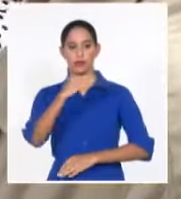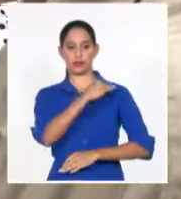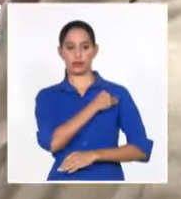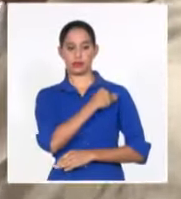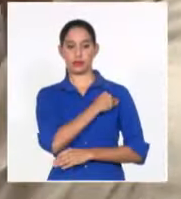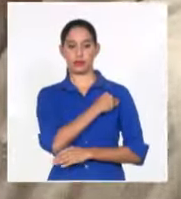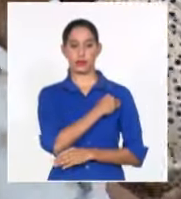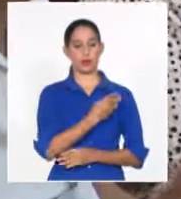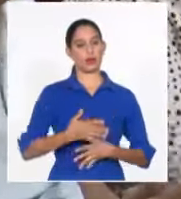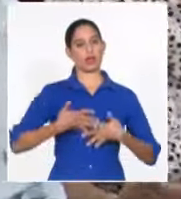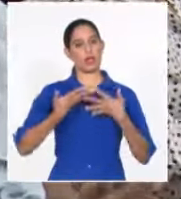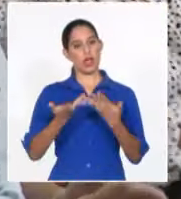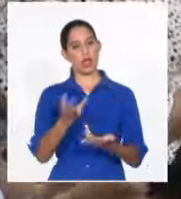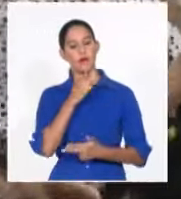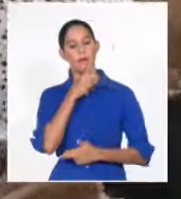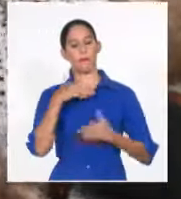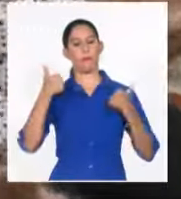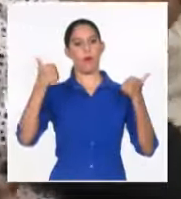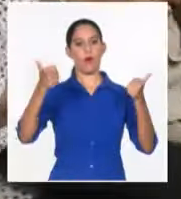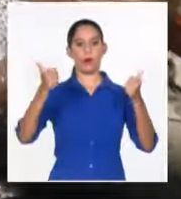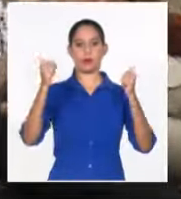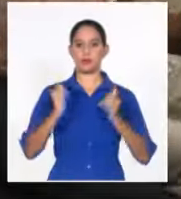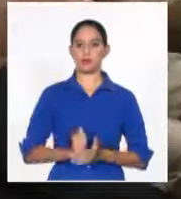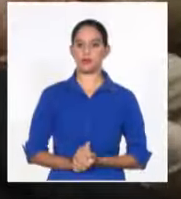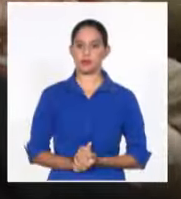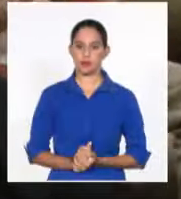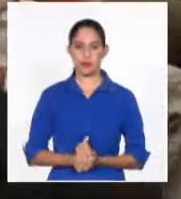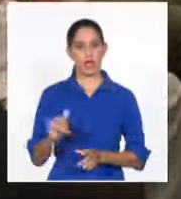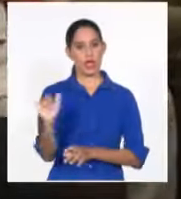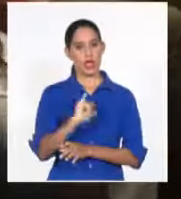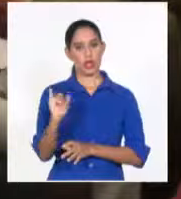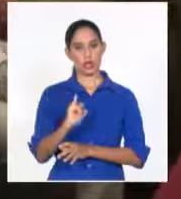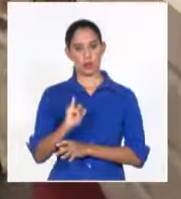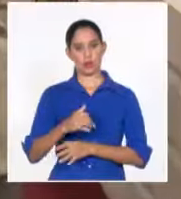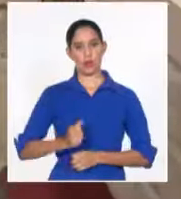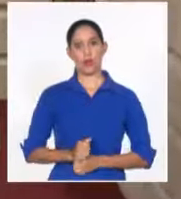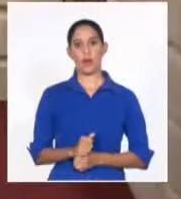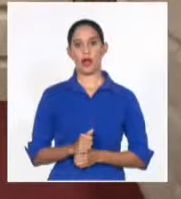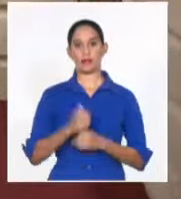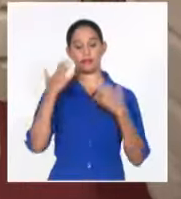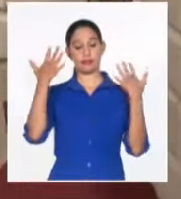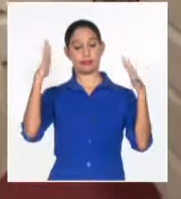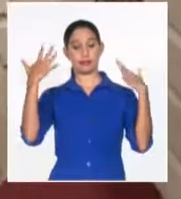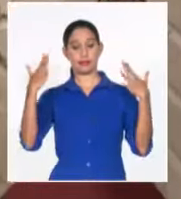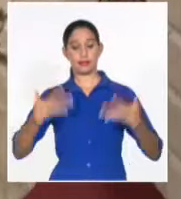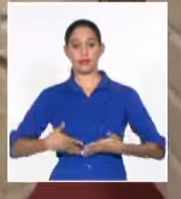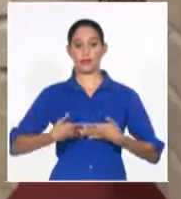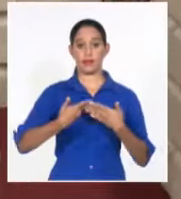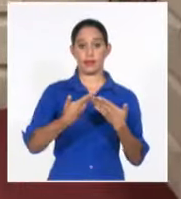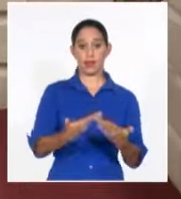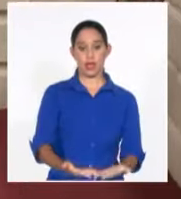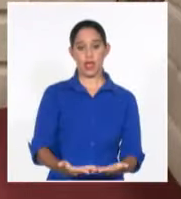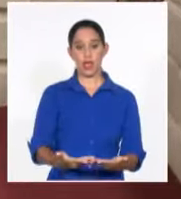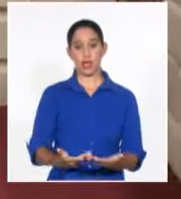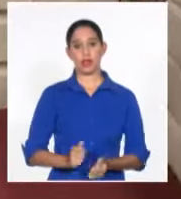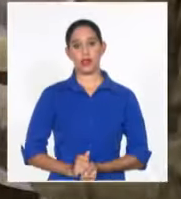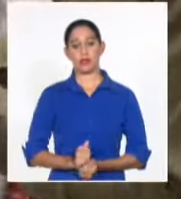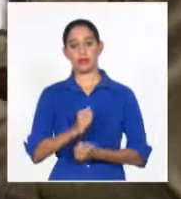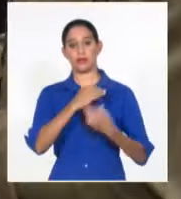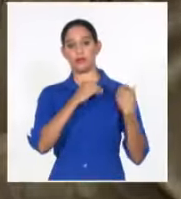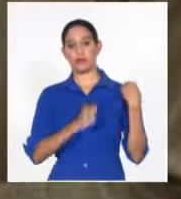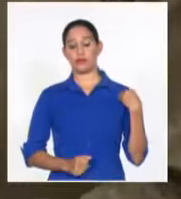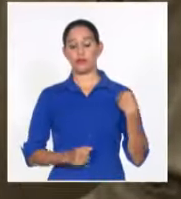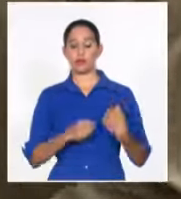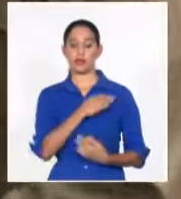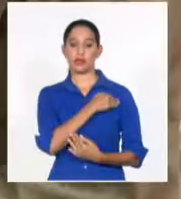de resultados. Al mismo tiempo, fueron acreedores del alto estímulo el Ministerio de las Fuerzas Armadas Revolucionarias y